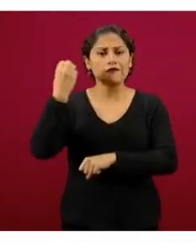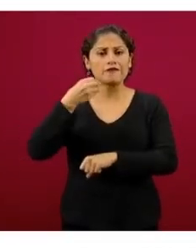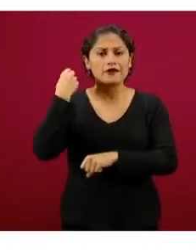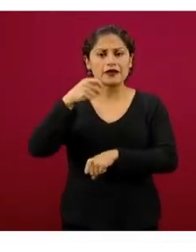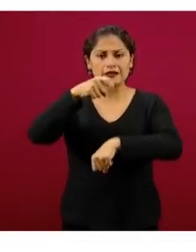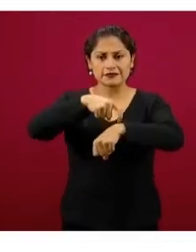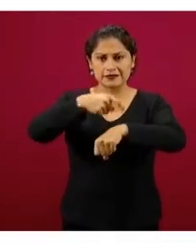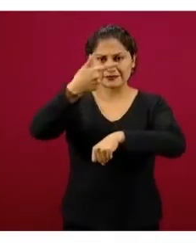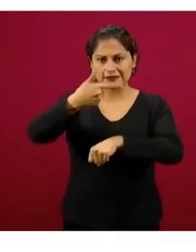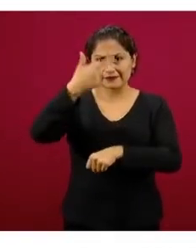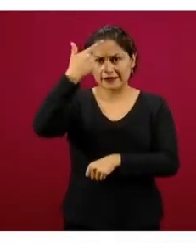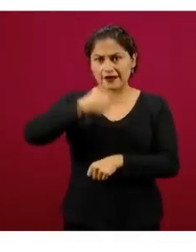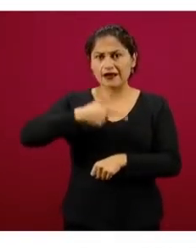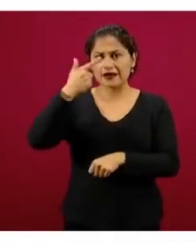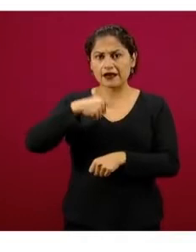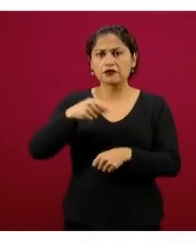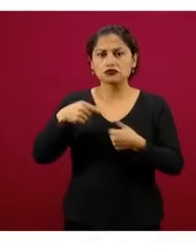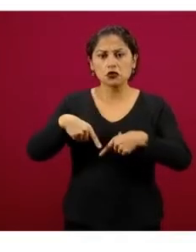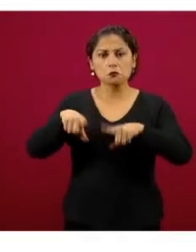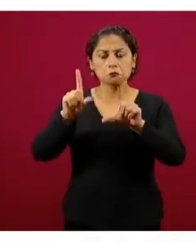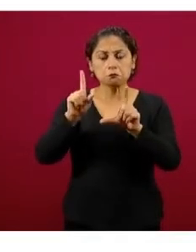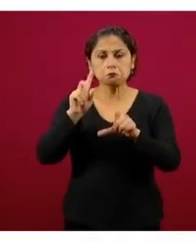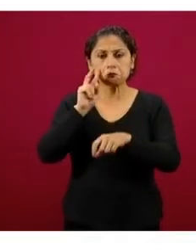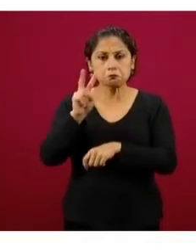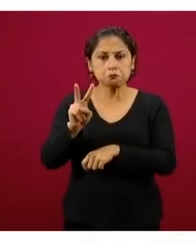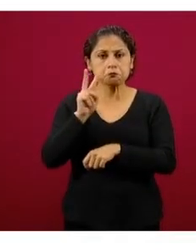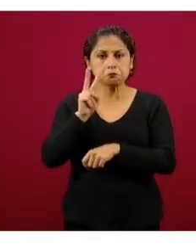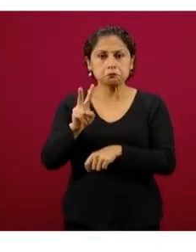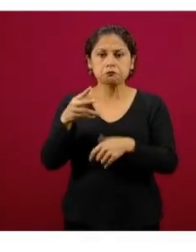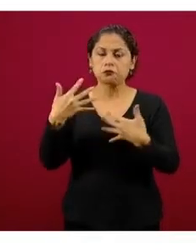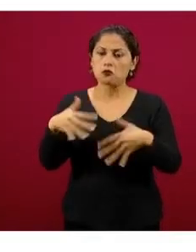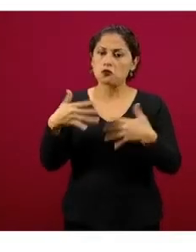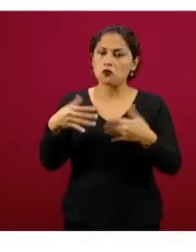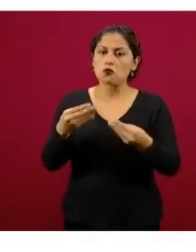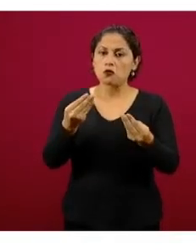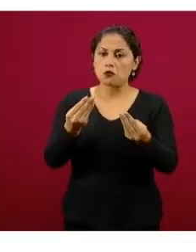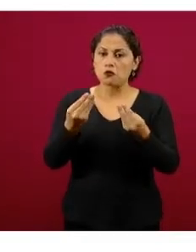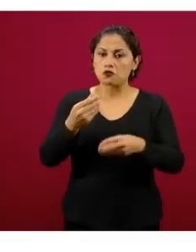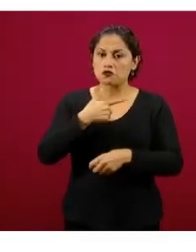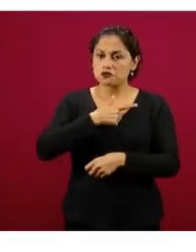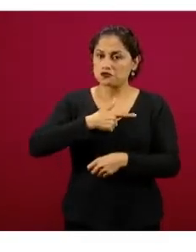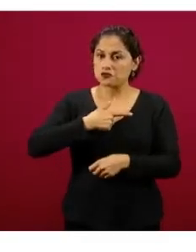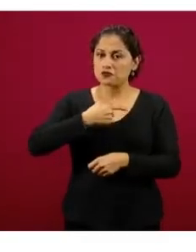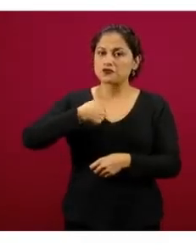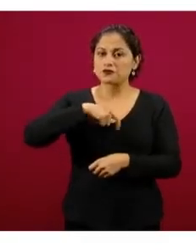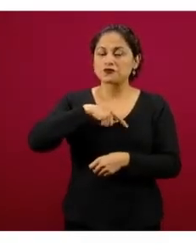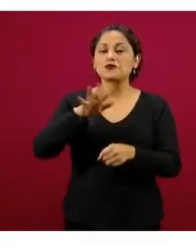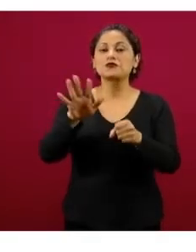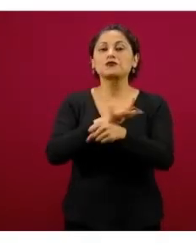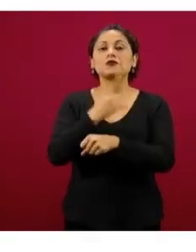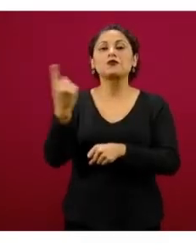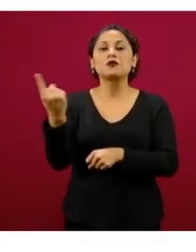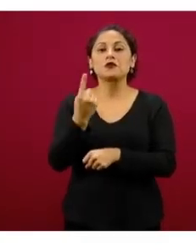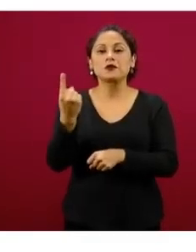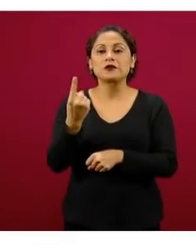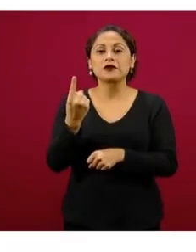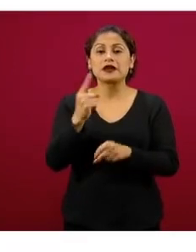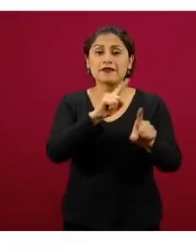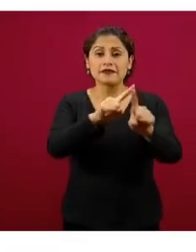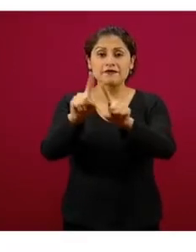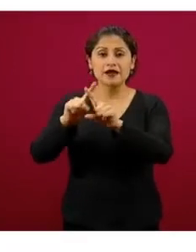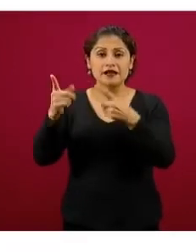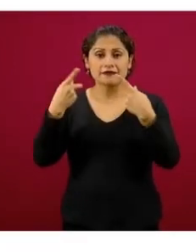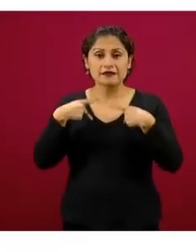19 horas las que más visitas han tenido, más impacto. Esto nos da mucho gusto porque quiere decir que quienes no tienen oportunidad de